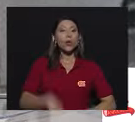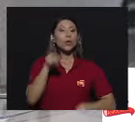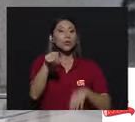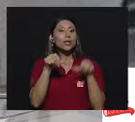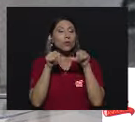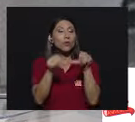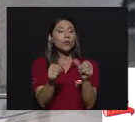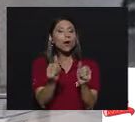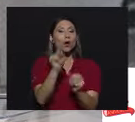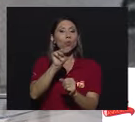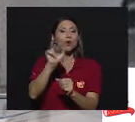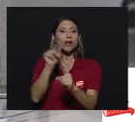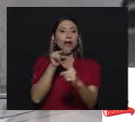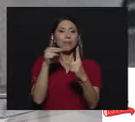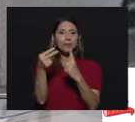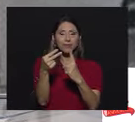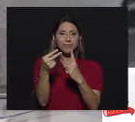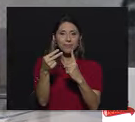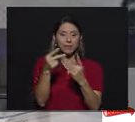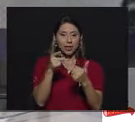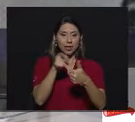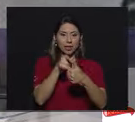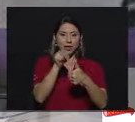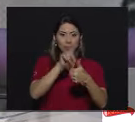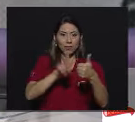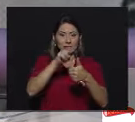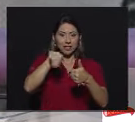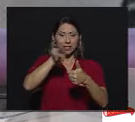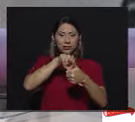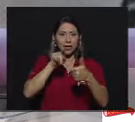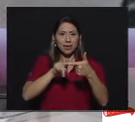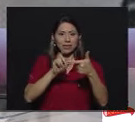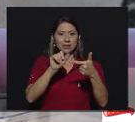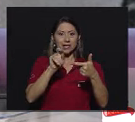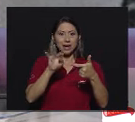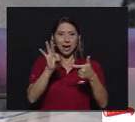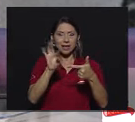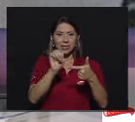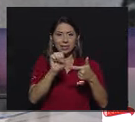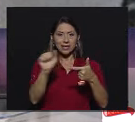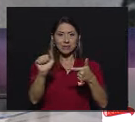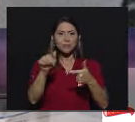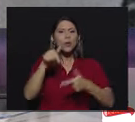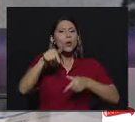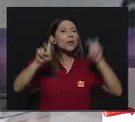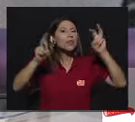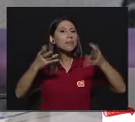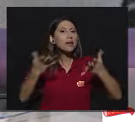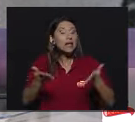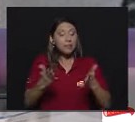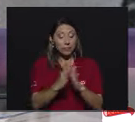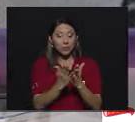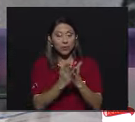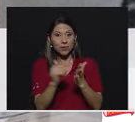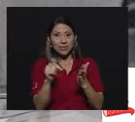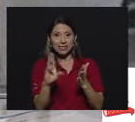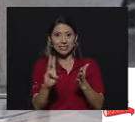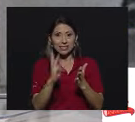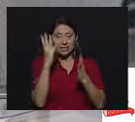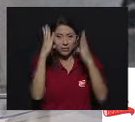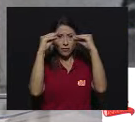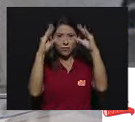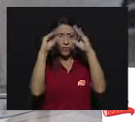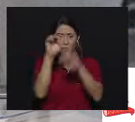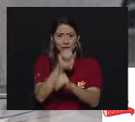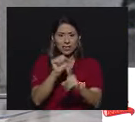Continúa usted con Una Mirada, el programa de la Universidad Nacional y del CINAR S.A. Hoy con el tema de los principales hallazgos del sexto